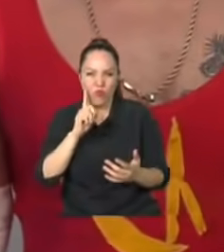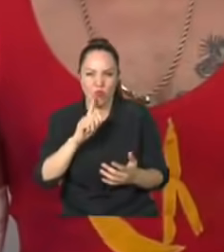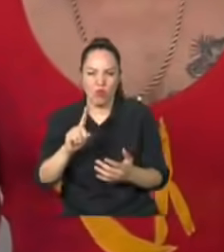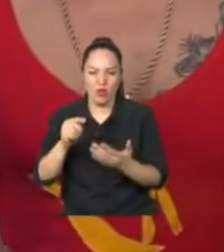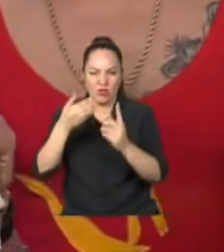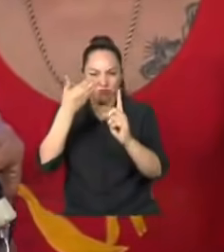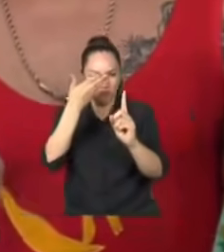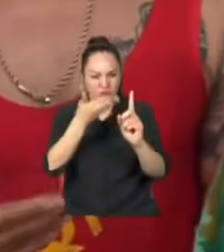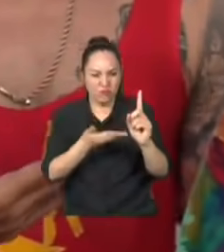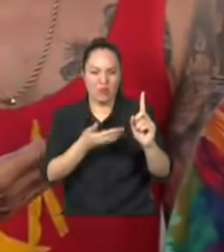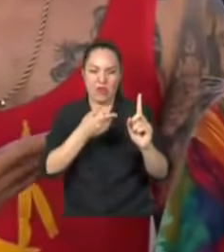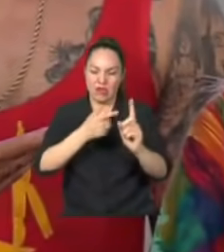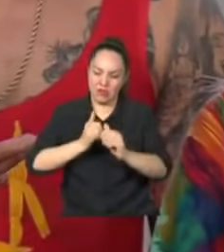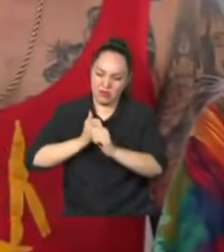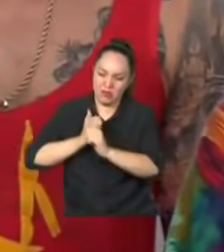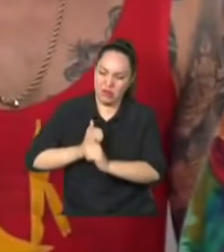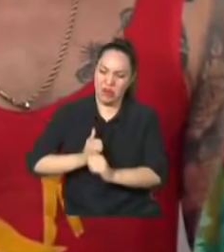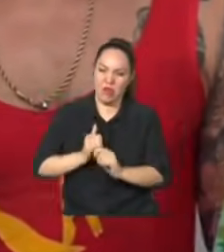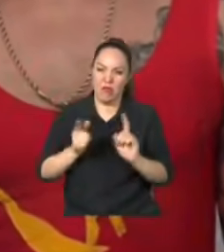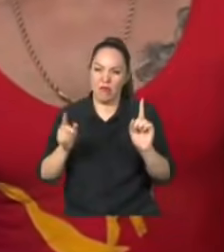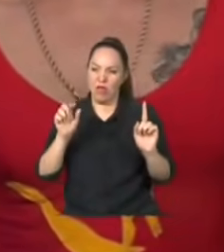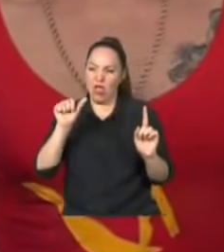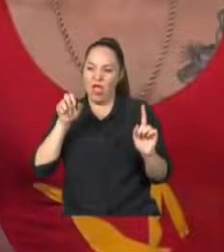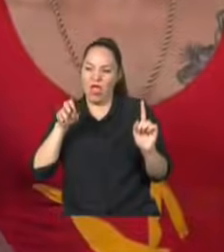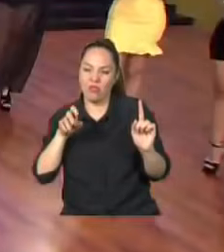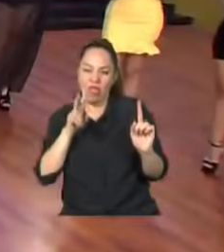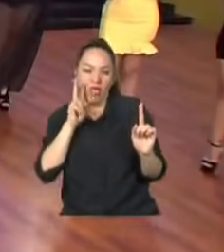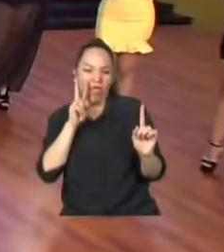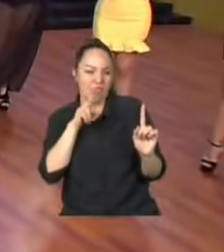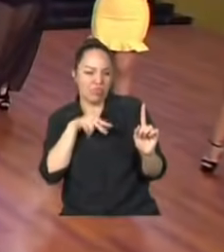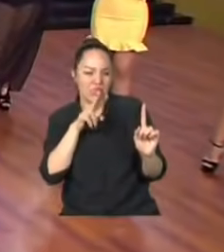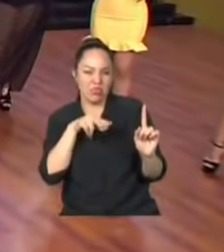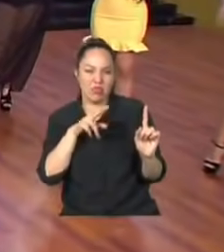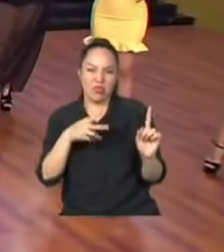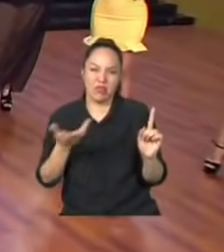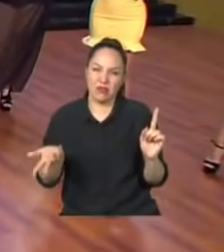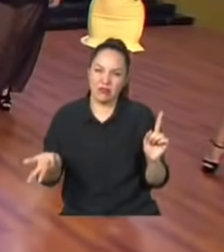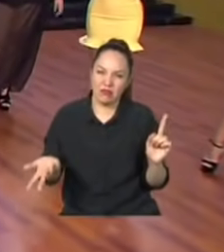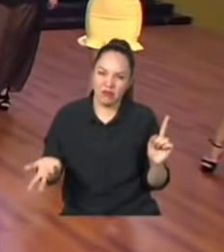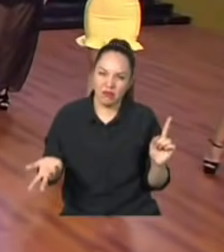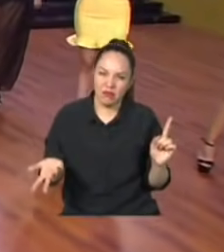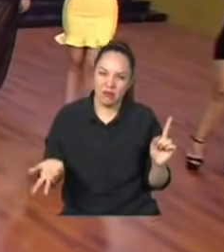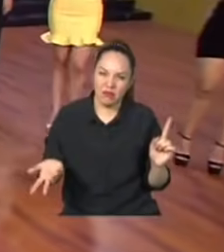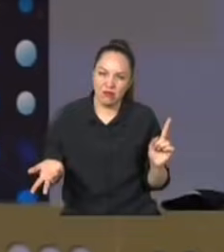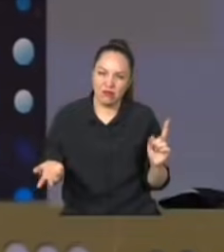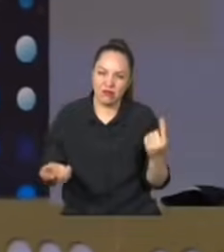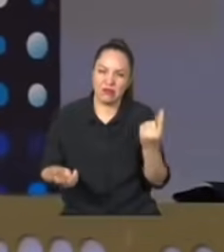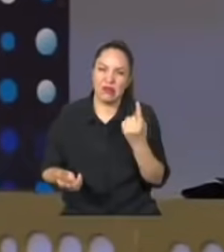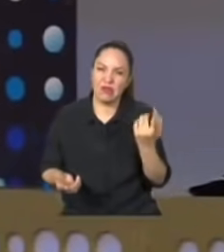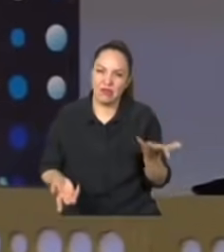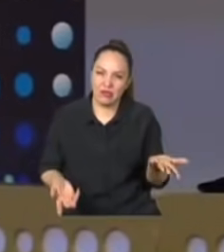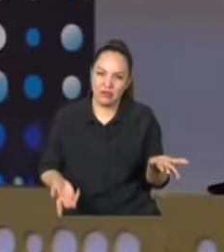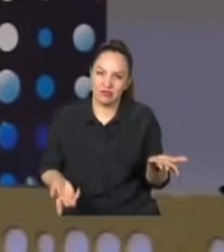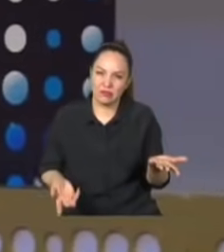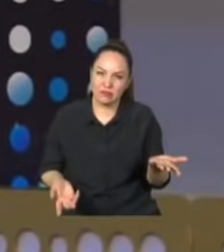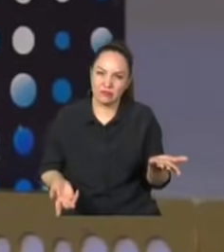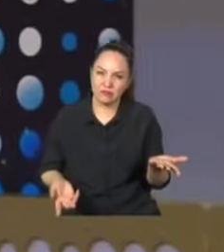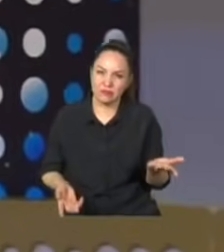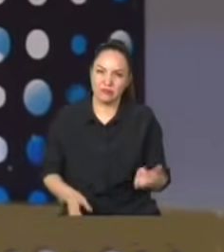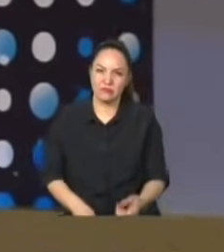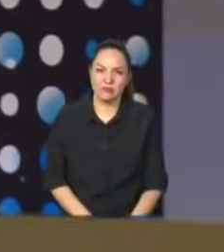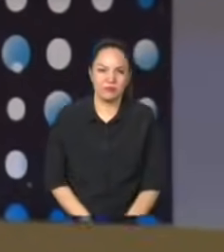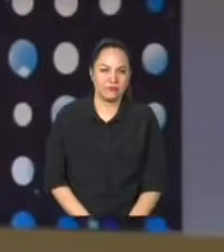este programa. Y vean a Nel cómo se le queda mirando. ¡Ay, no es cierto! ¿No es cierto qué? ¡No es cierto! ¡Tíramelo! ¡Tíramelo! ¡No es cierto!